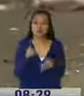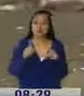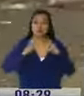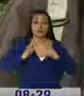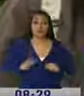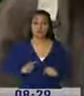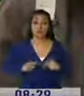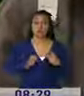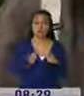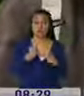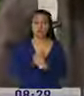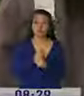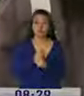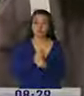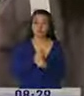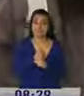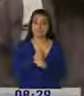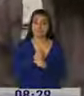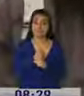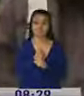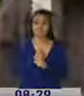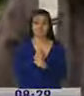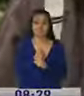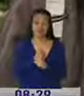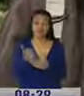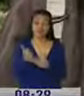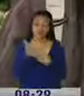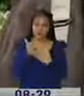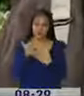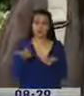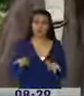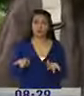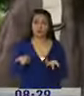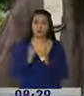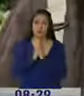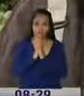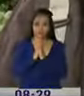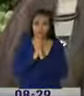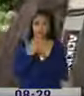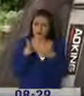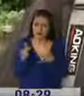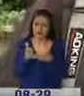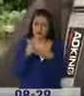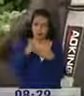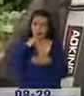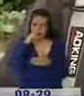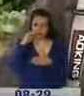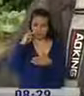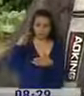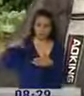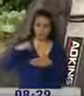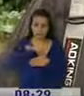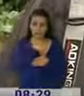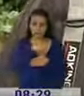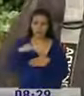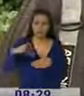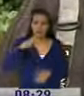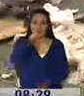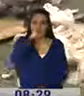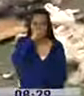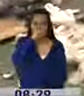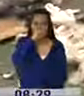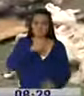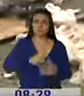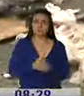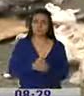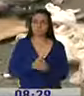seguridad. O sea, sí debería haber alguna ayuda, que nos ayuden, ¿no? Por los niños mismos que transitan esta parte de aquí. El